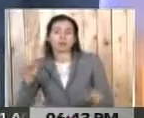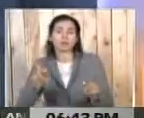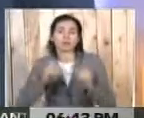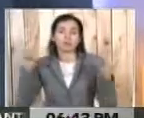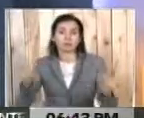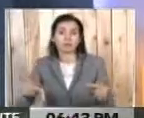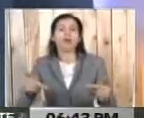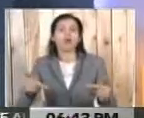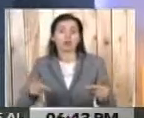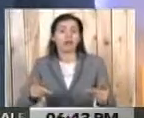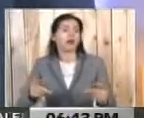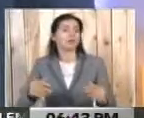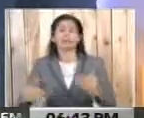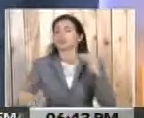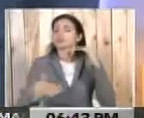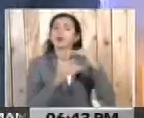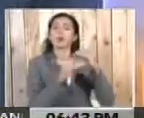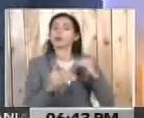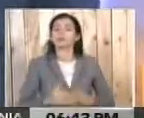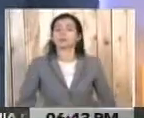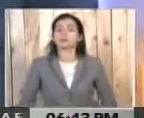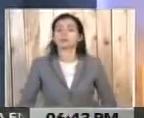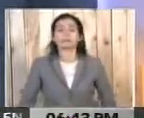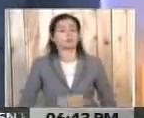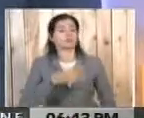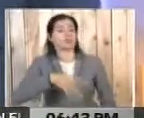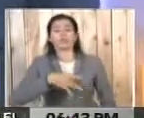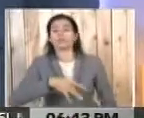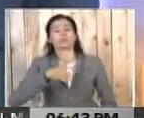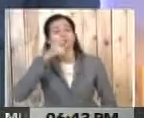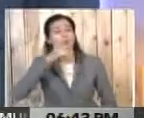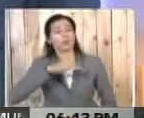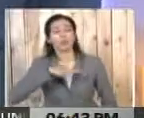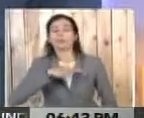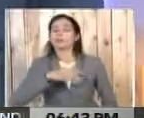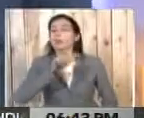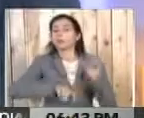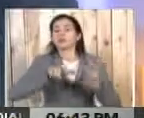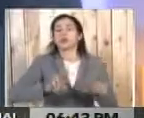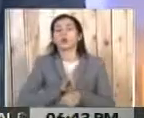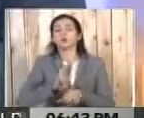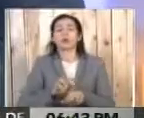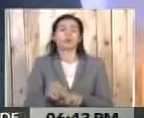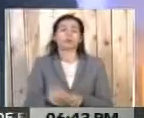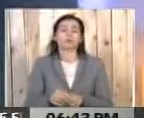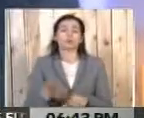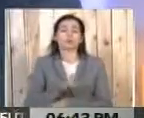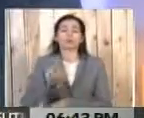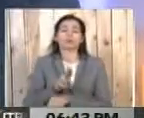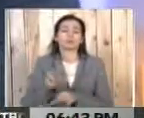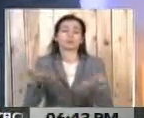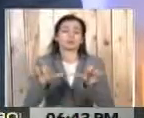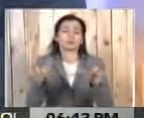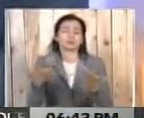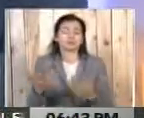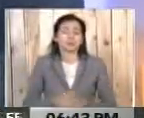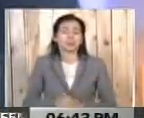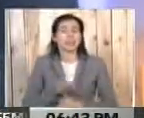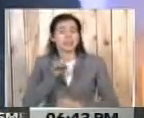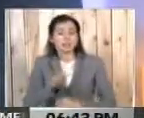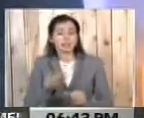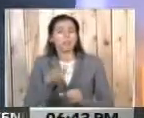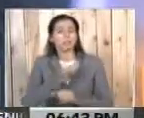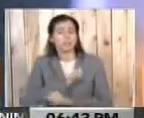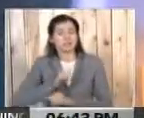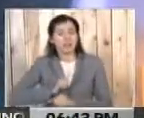público, tiene la misma validez que sus usuarios o que el pueblo venezolano. Entonces, esa es la ventana que nosotros hemos llamado la ventana de la